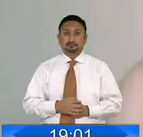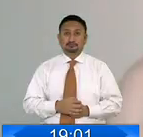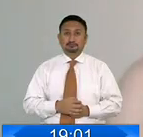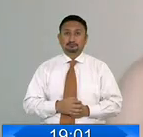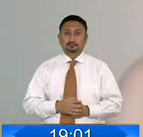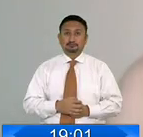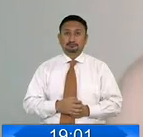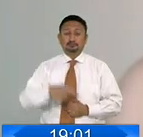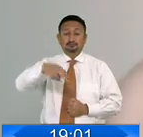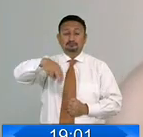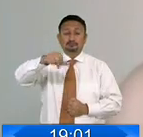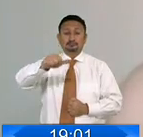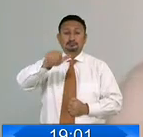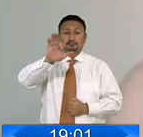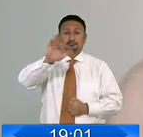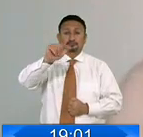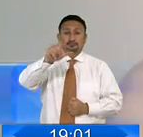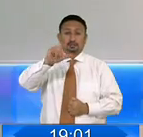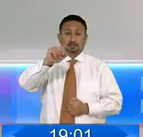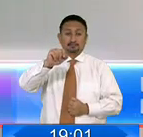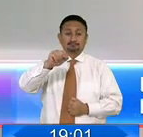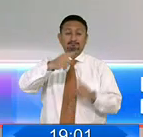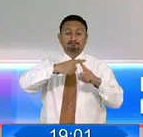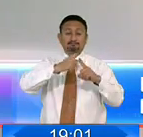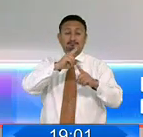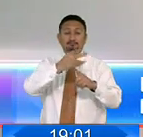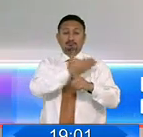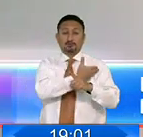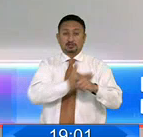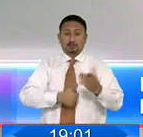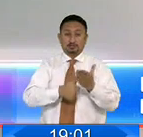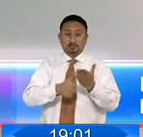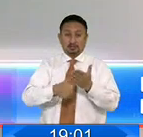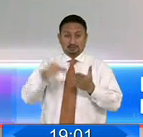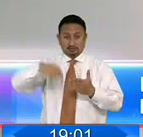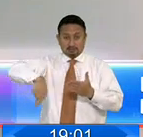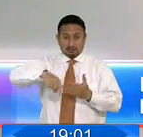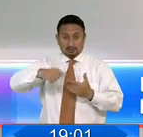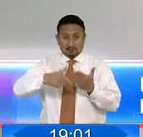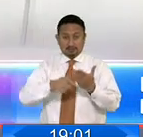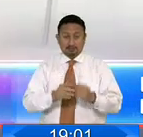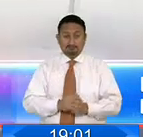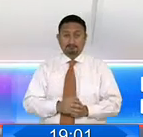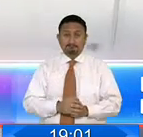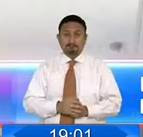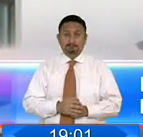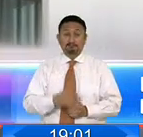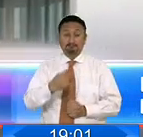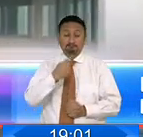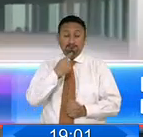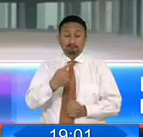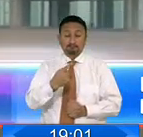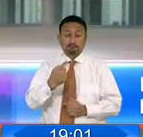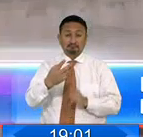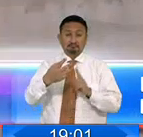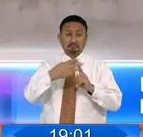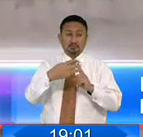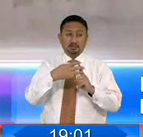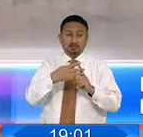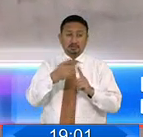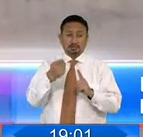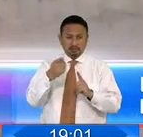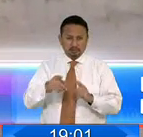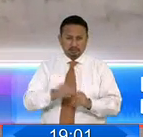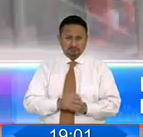natalia cárdenas ex viceministra de seguridad y experta en seguridad ciudadana explica que quizá el internet fue uno de los puntos